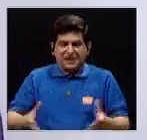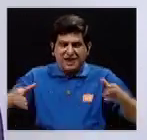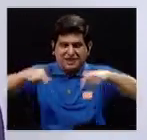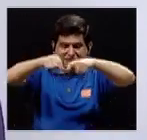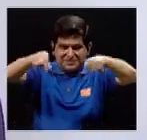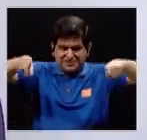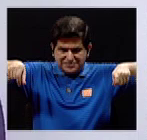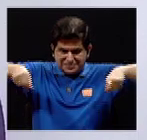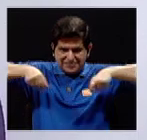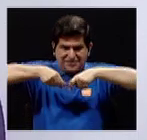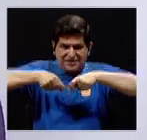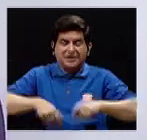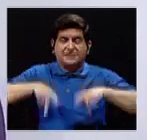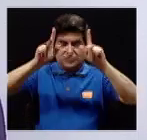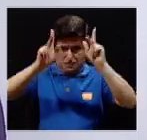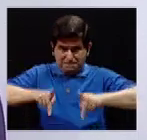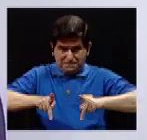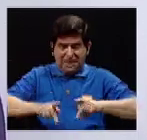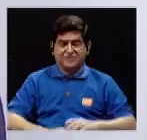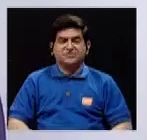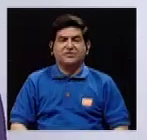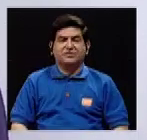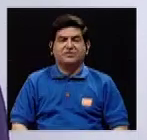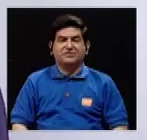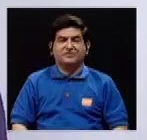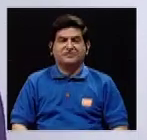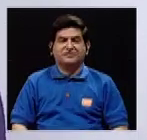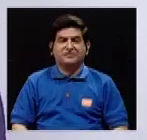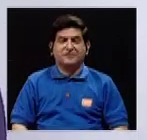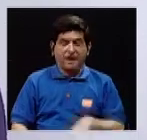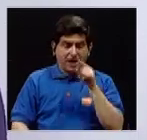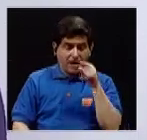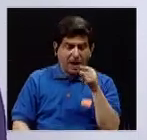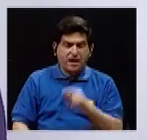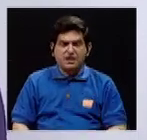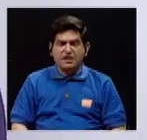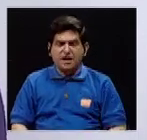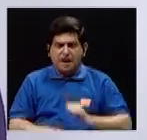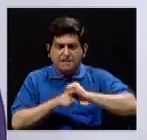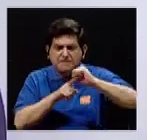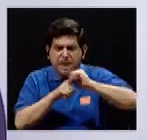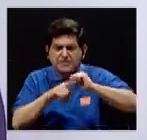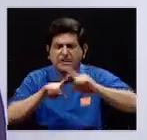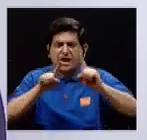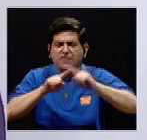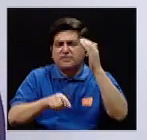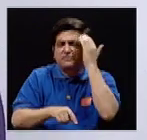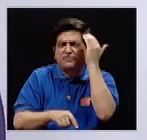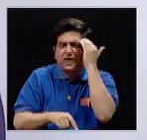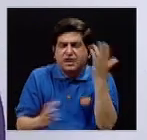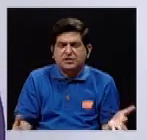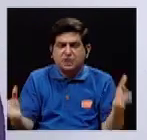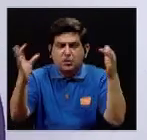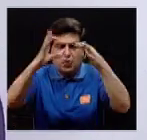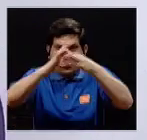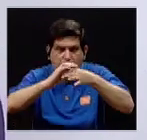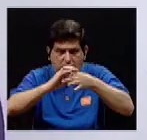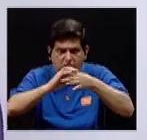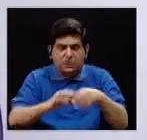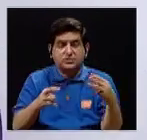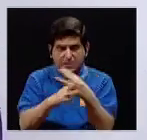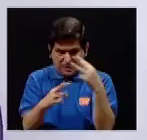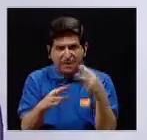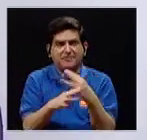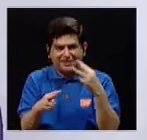canastos eh Esa persona eh está poniendo en práctica una serie de conocimientos asociados